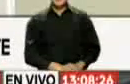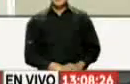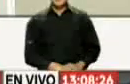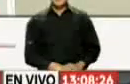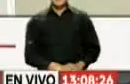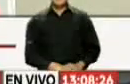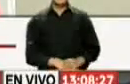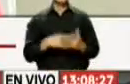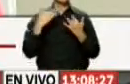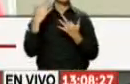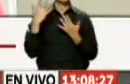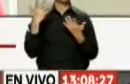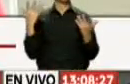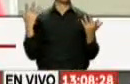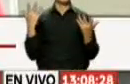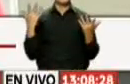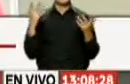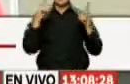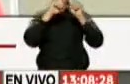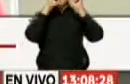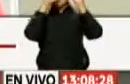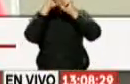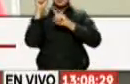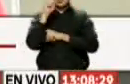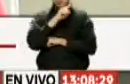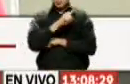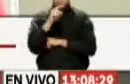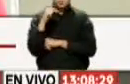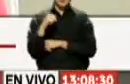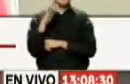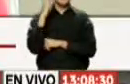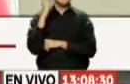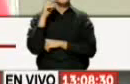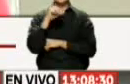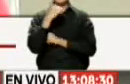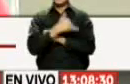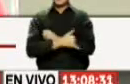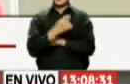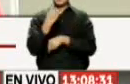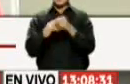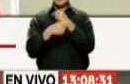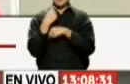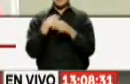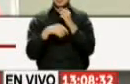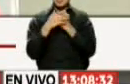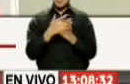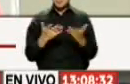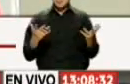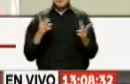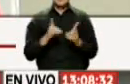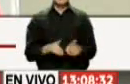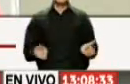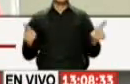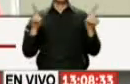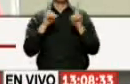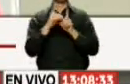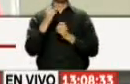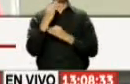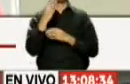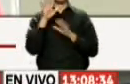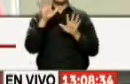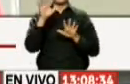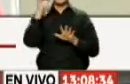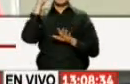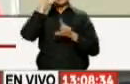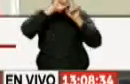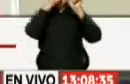Lo que esperamos es realmente que varias empresas hayan logrado generar exportaciones. De nuestros datos, tenemos al menos 10